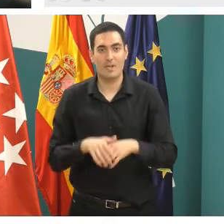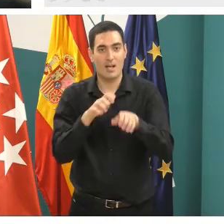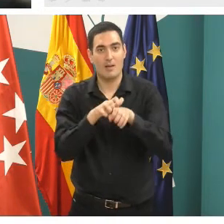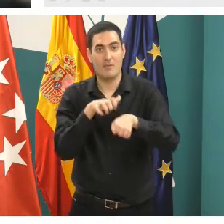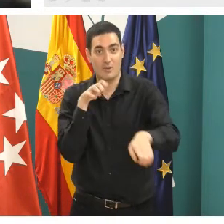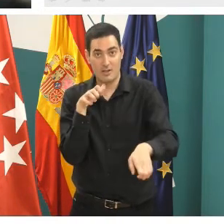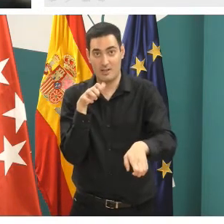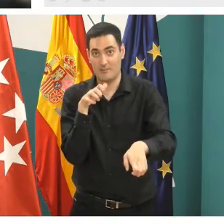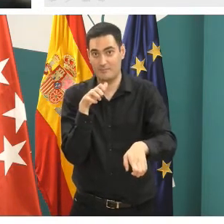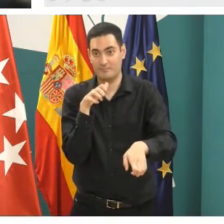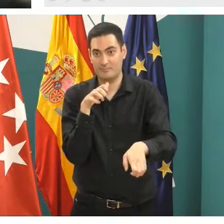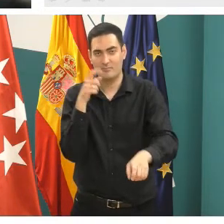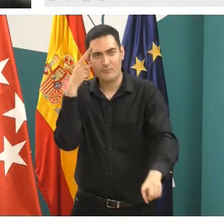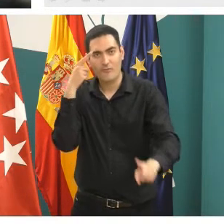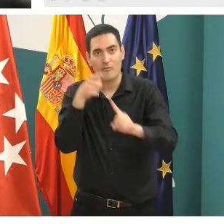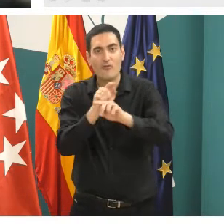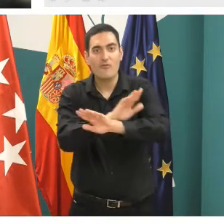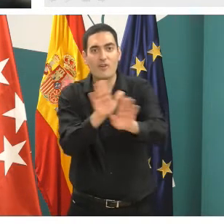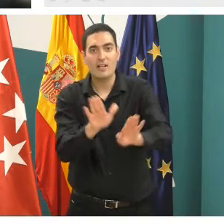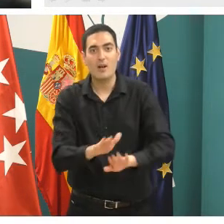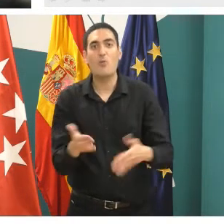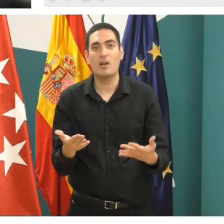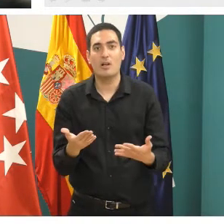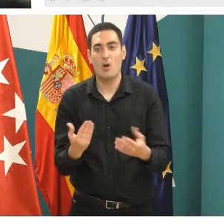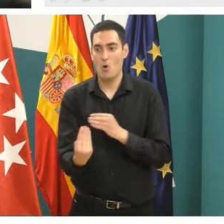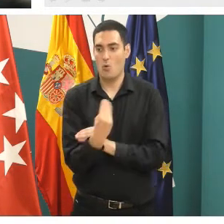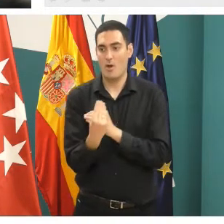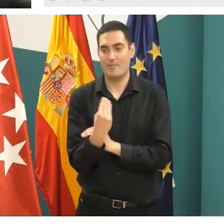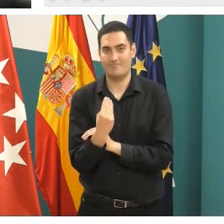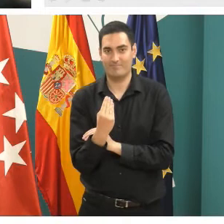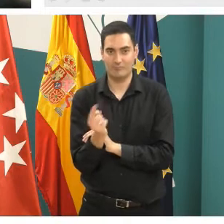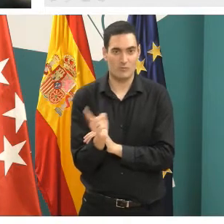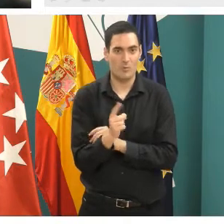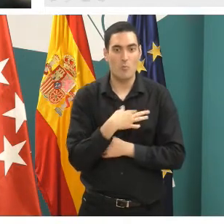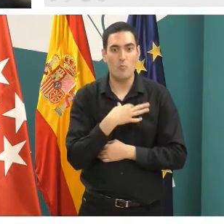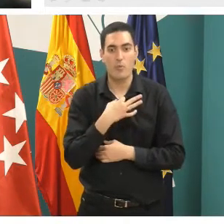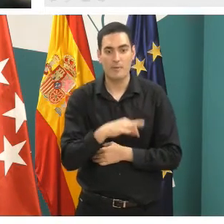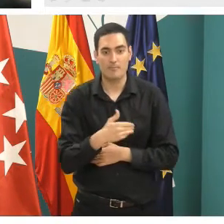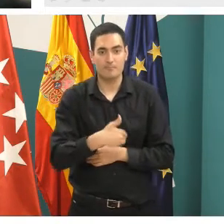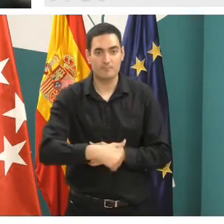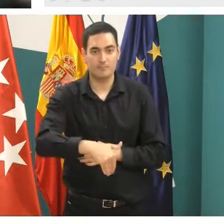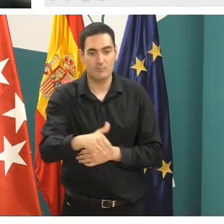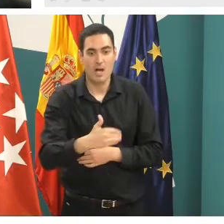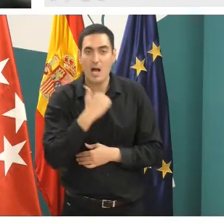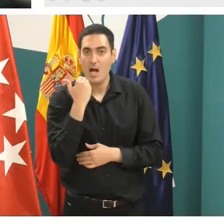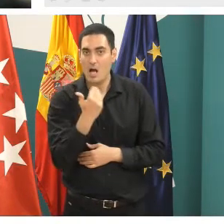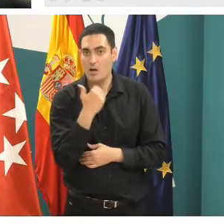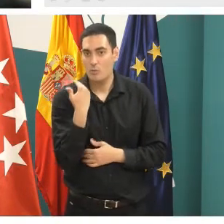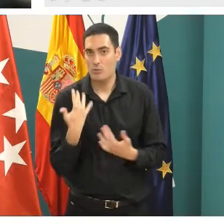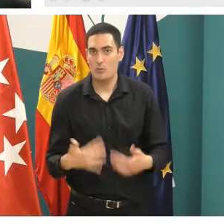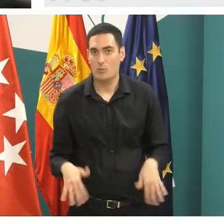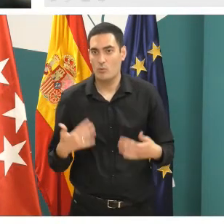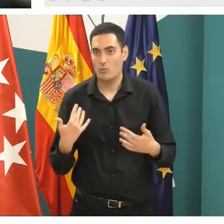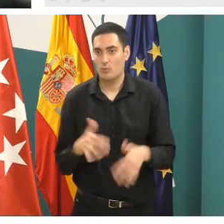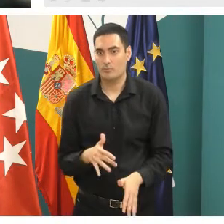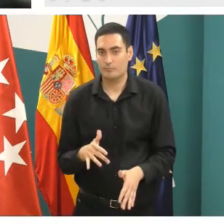de ellas tiene como destino final, no de curación, pero sí como de posibilidad para continuar con la vida, algo tan tremendo como es someterse